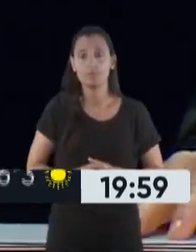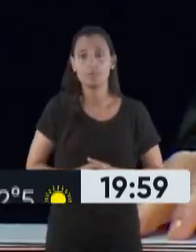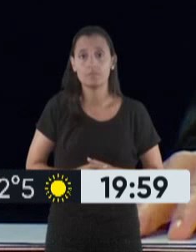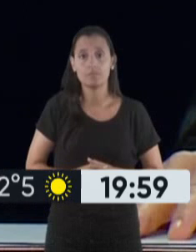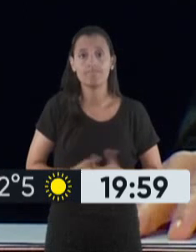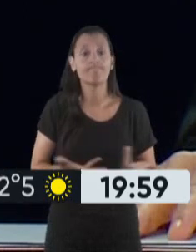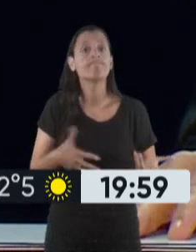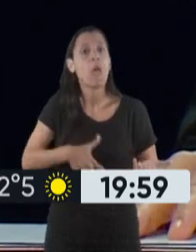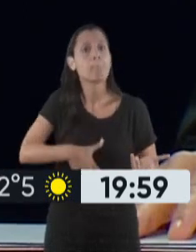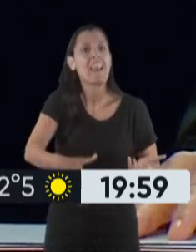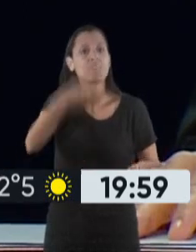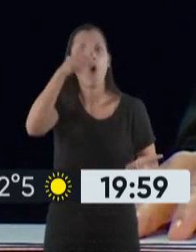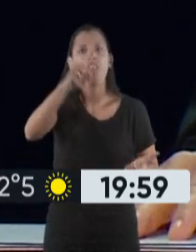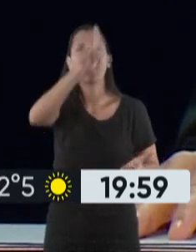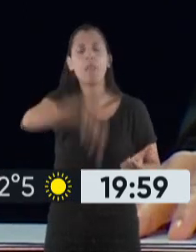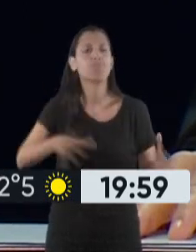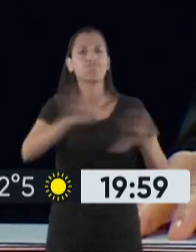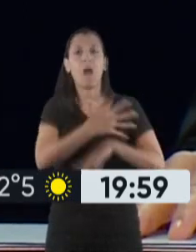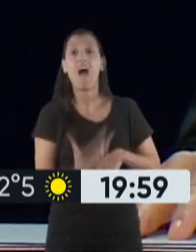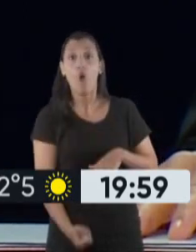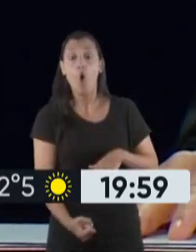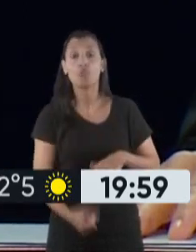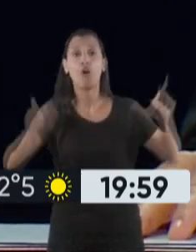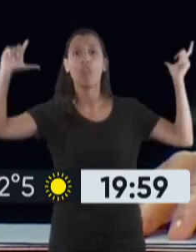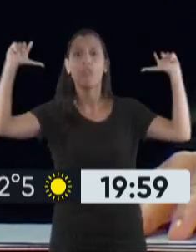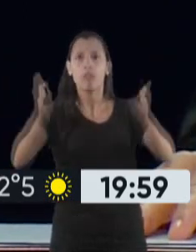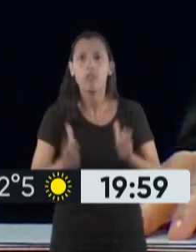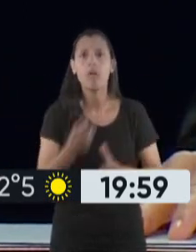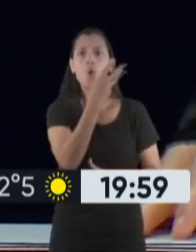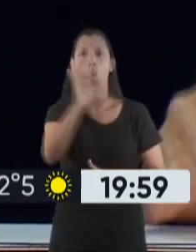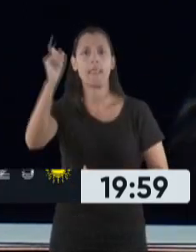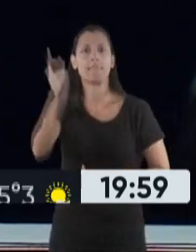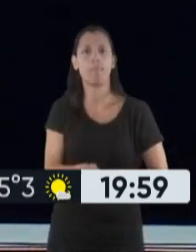que culminaban en un aborto bajó un 40%.